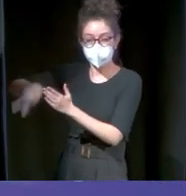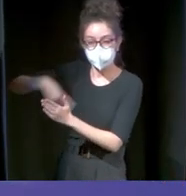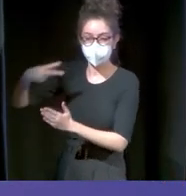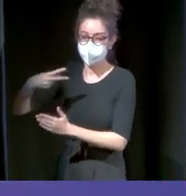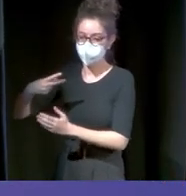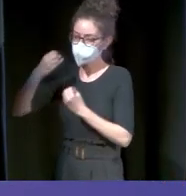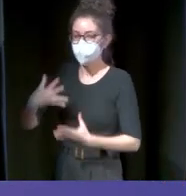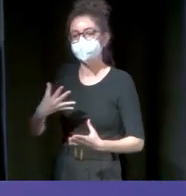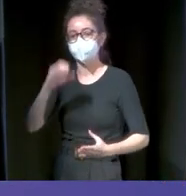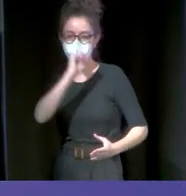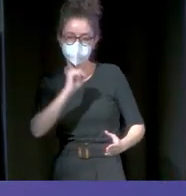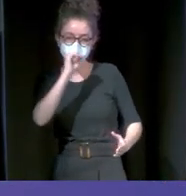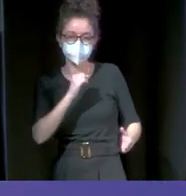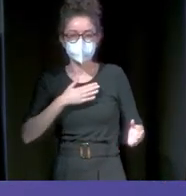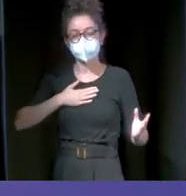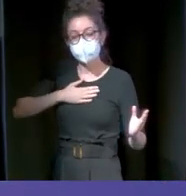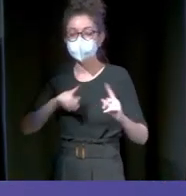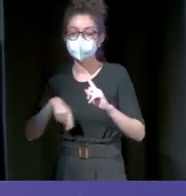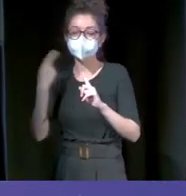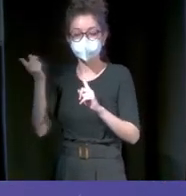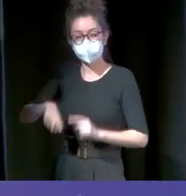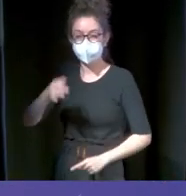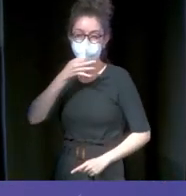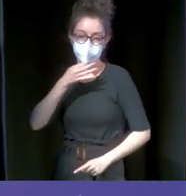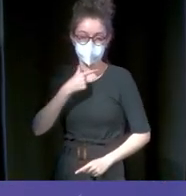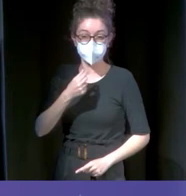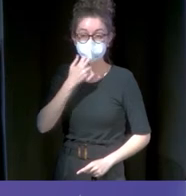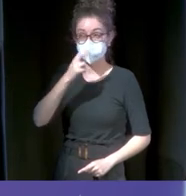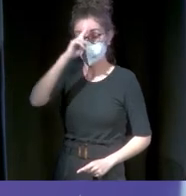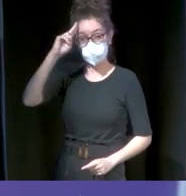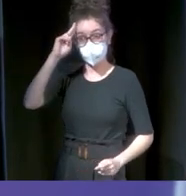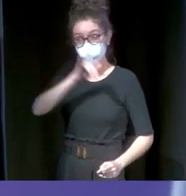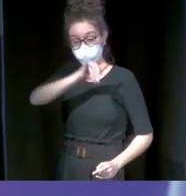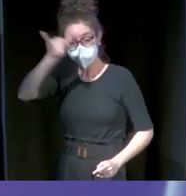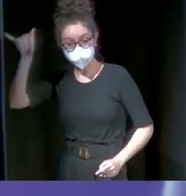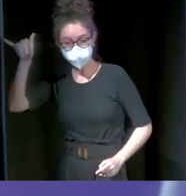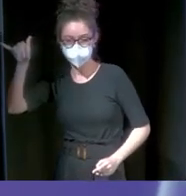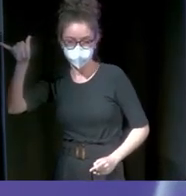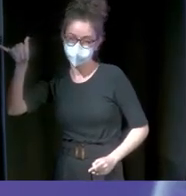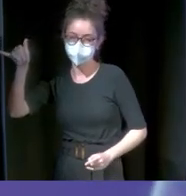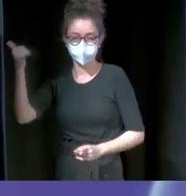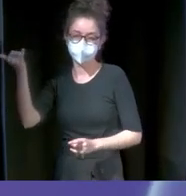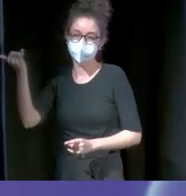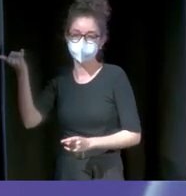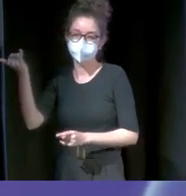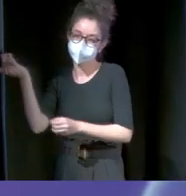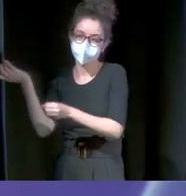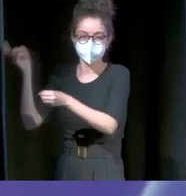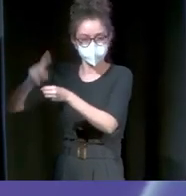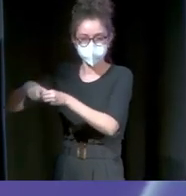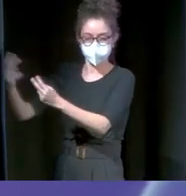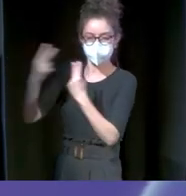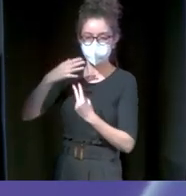cantó y bailó y hago monólogos y si ve alguna de benissa madrid pues os invito a que os paséis por ahí y con esto ya un poco de